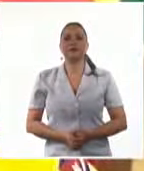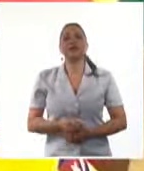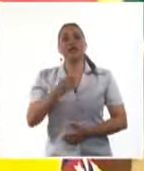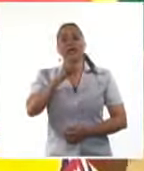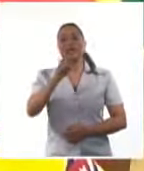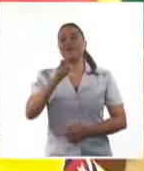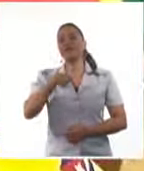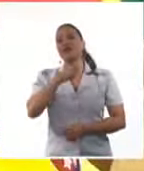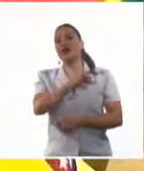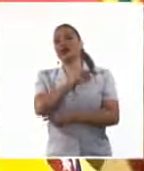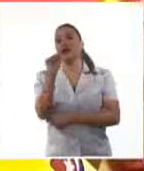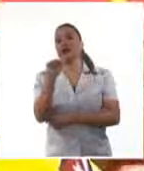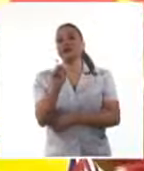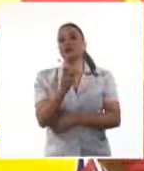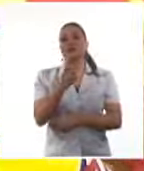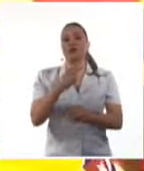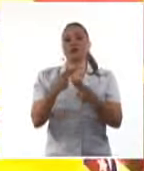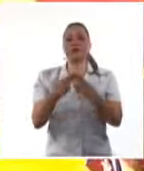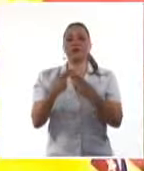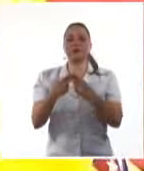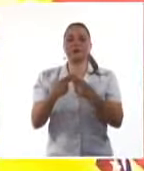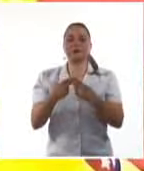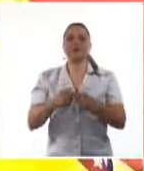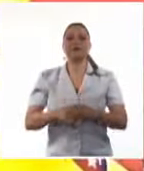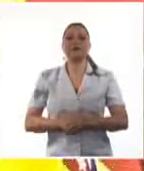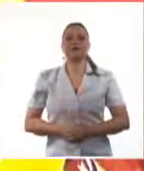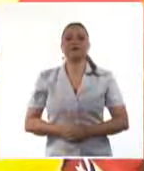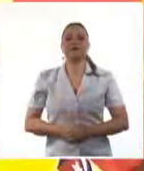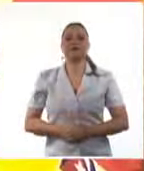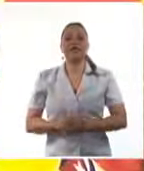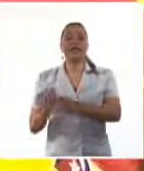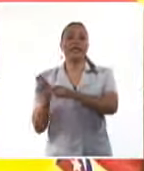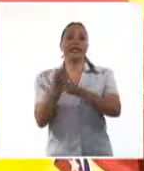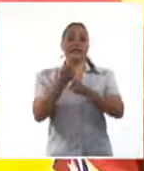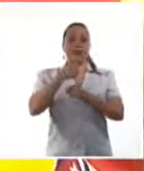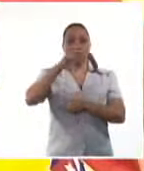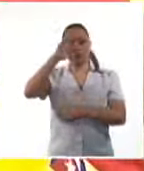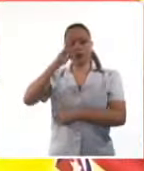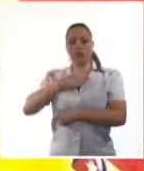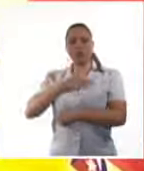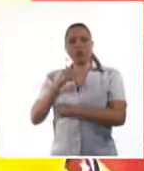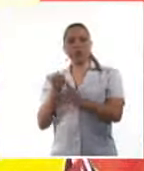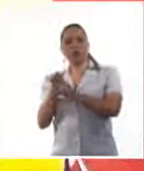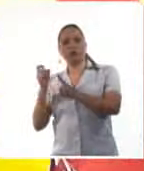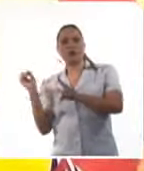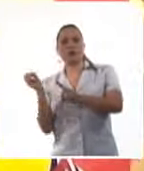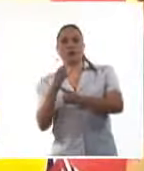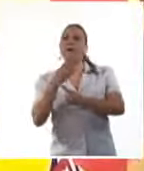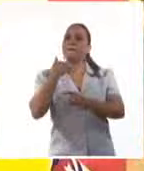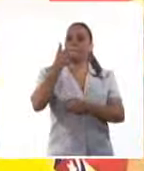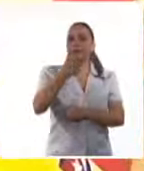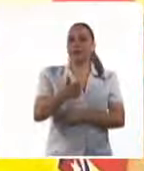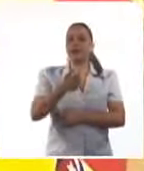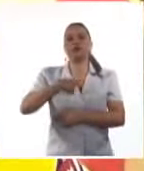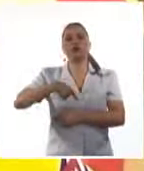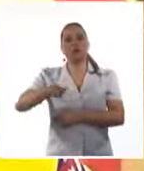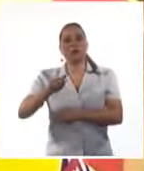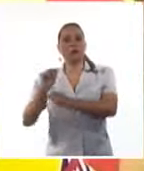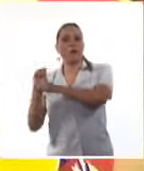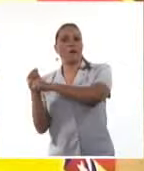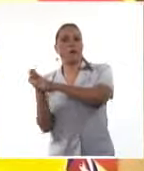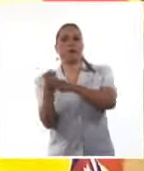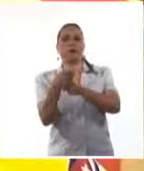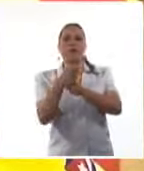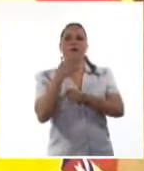de 2 partidos, donde hoy el lanzador de nosotros, Yera, salió muy bien. Yo salí a hacerle trabajo, tratar de pegarle bien a la bola,